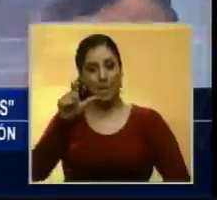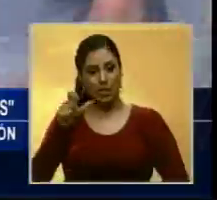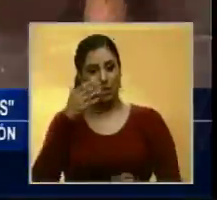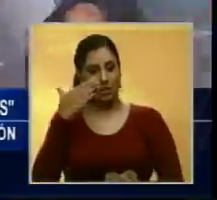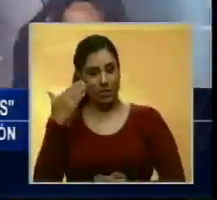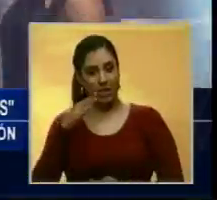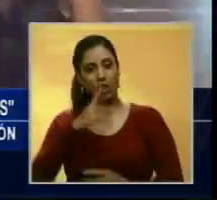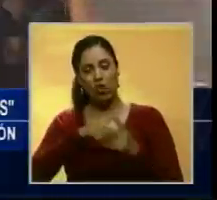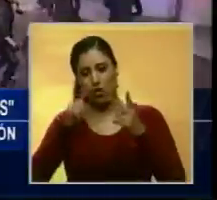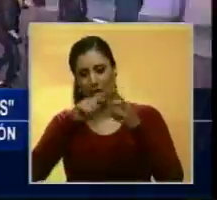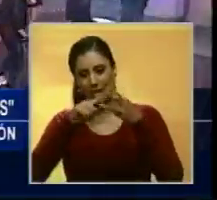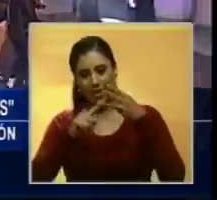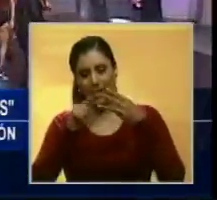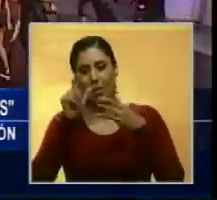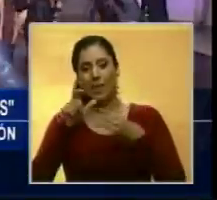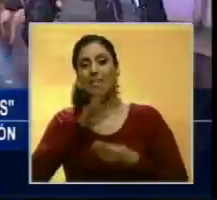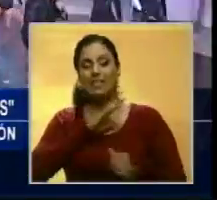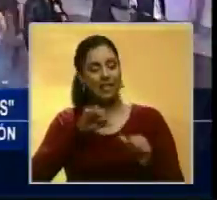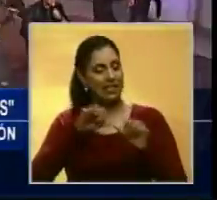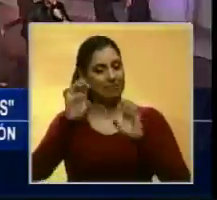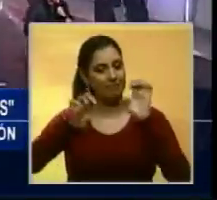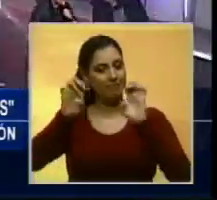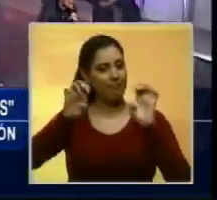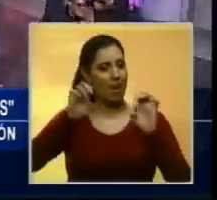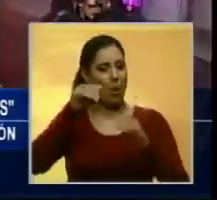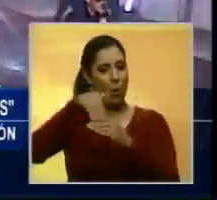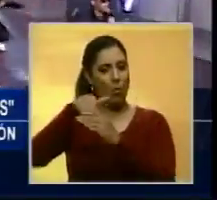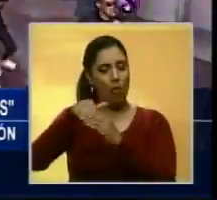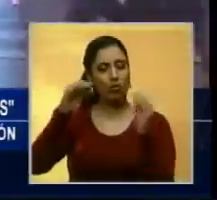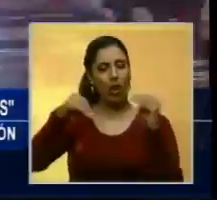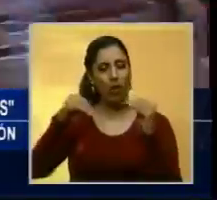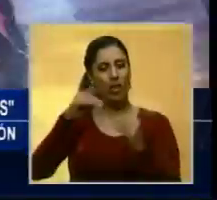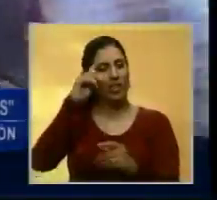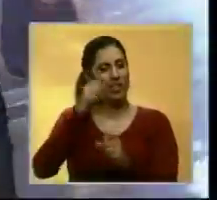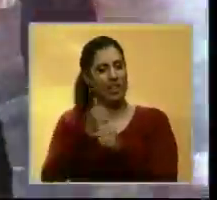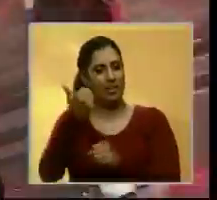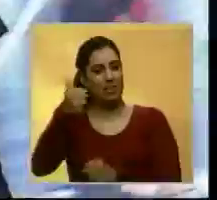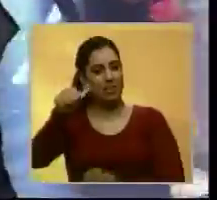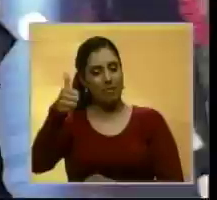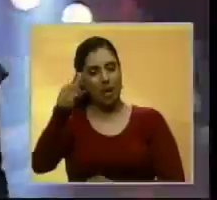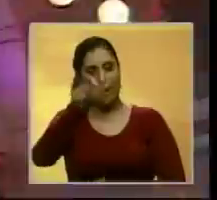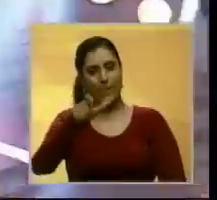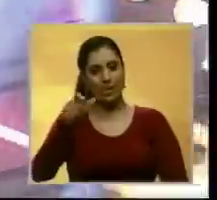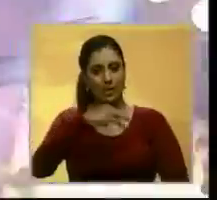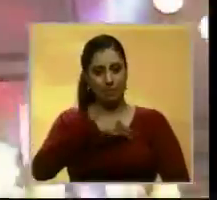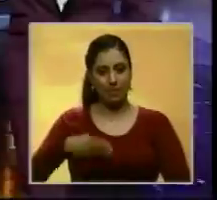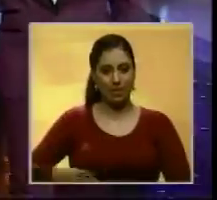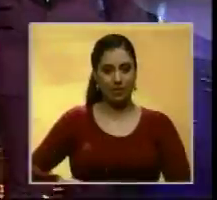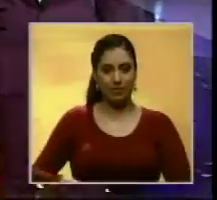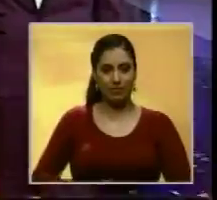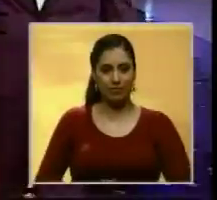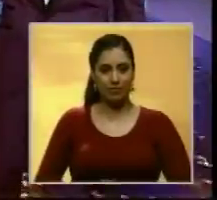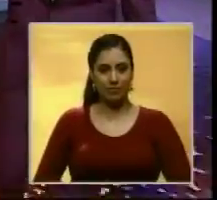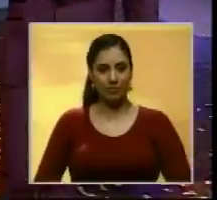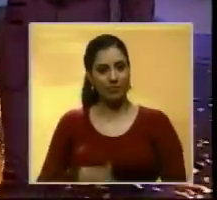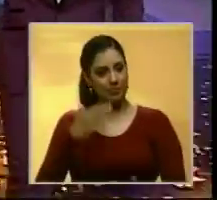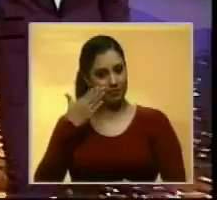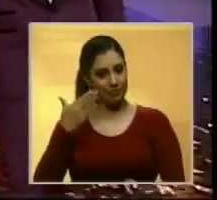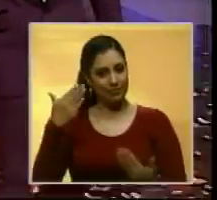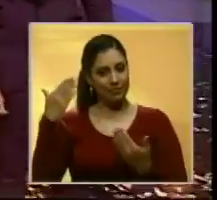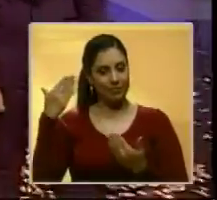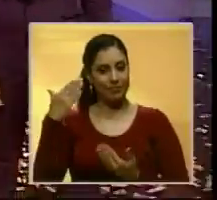Javier Vidal y Francisco León, siguen evaluando y votando de acuerdo al desempeño artístico de las Misses.